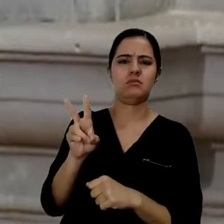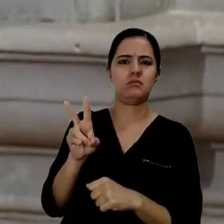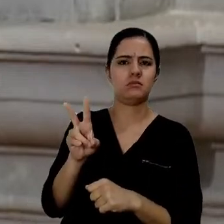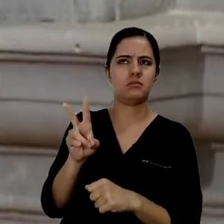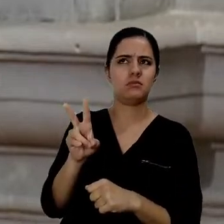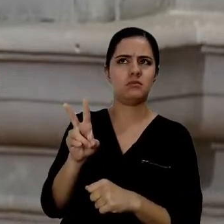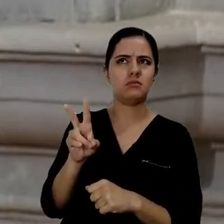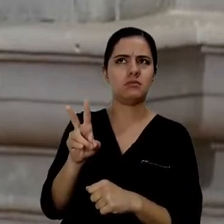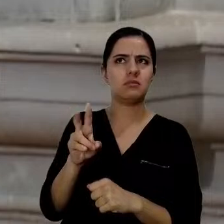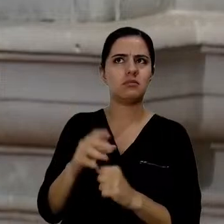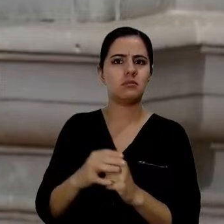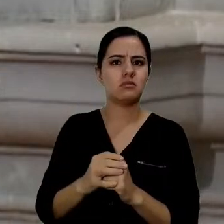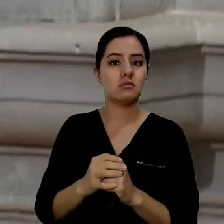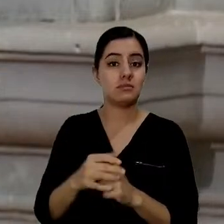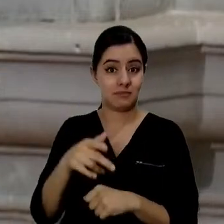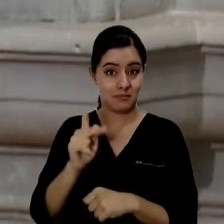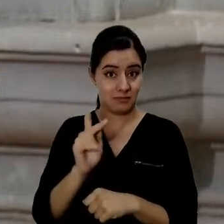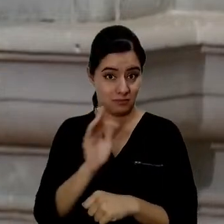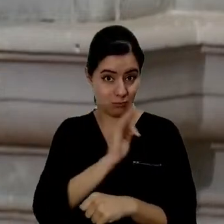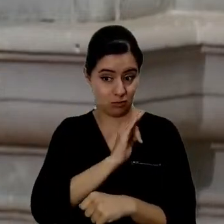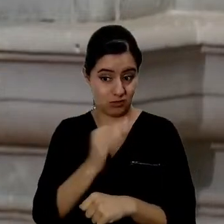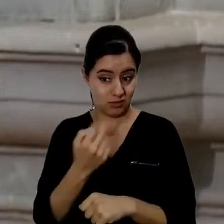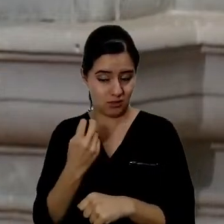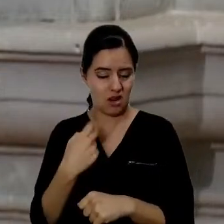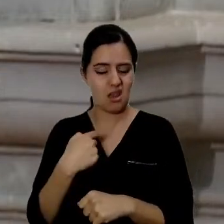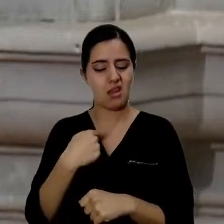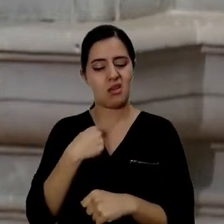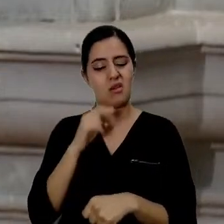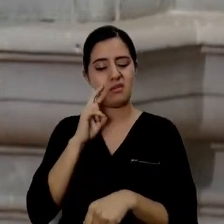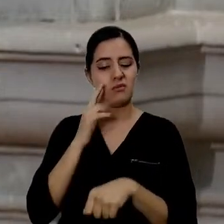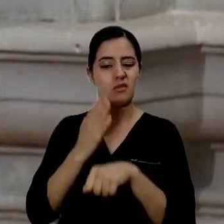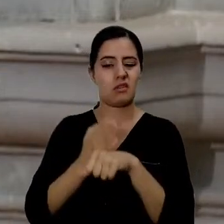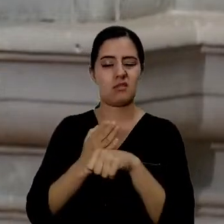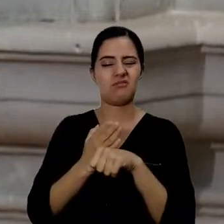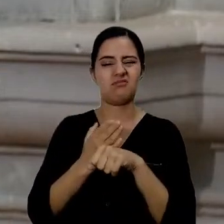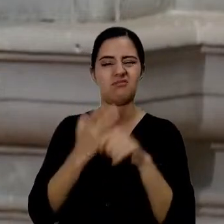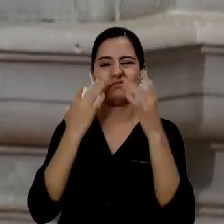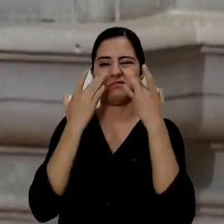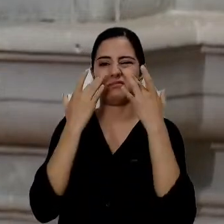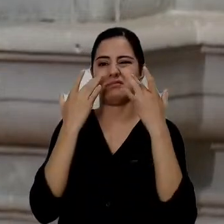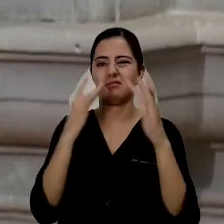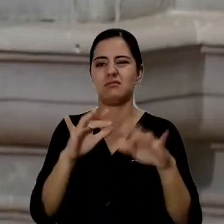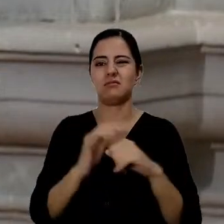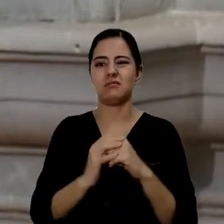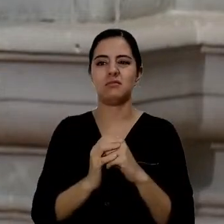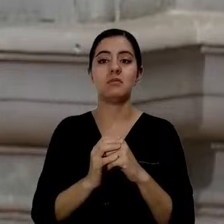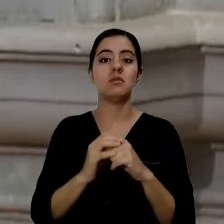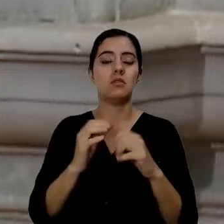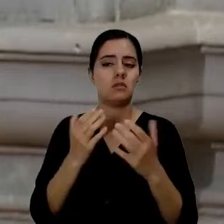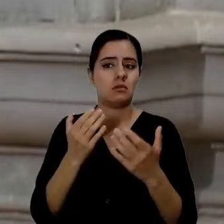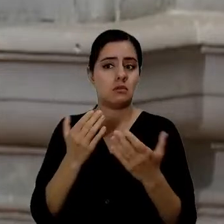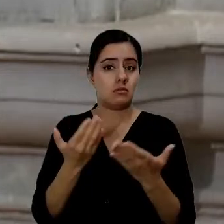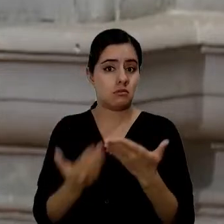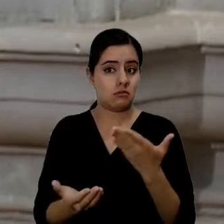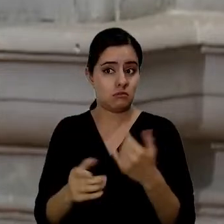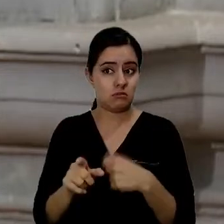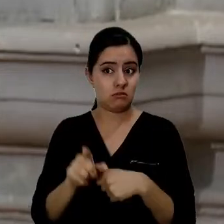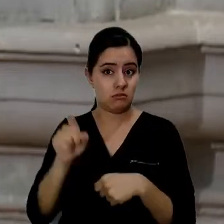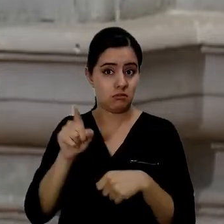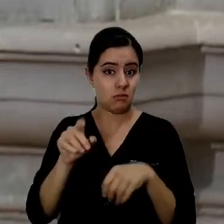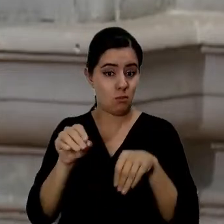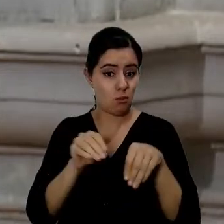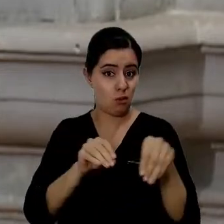que no se puede abdicar ni renunciar a los principios que le dieron origen a un